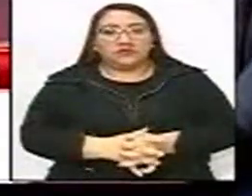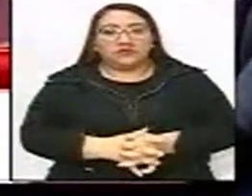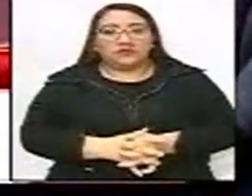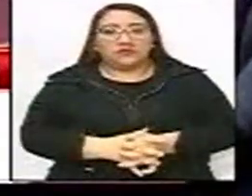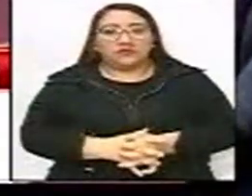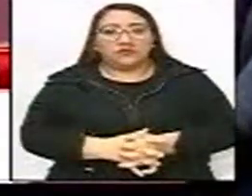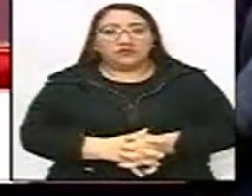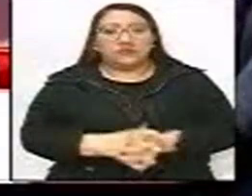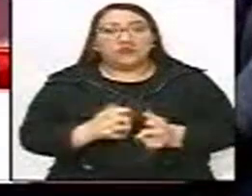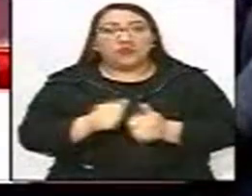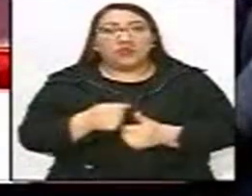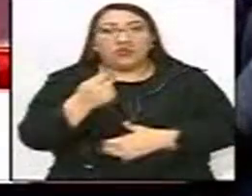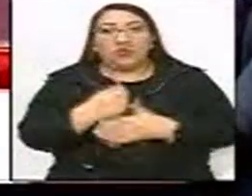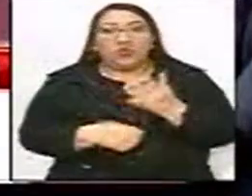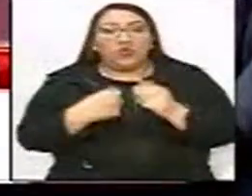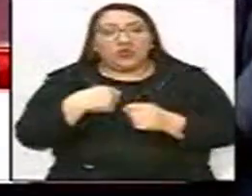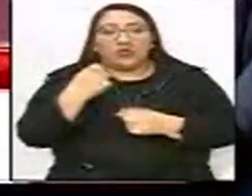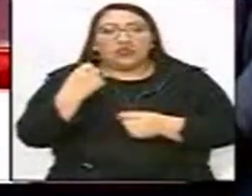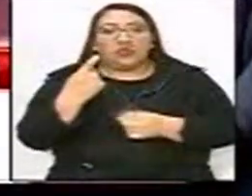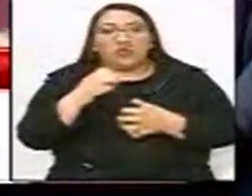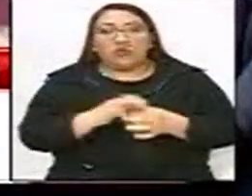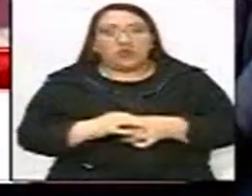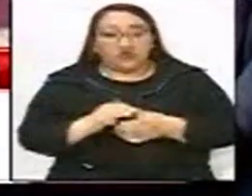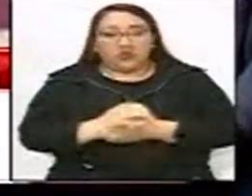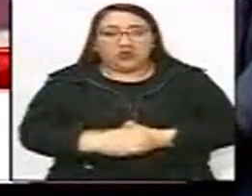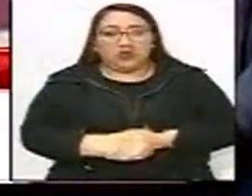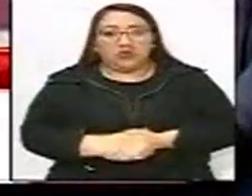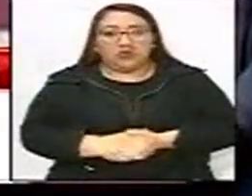ha impuesto y ha valorizado la ANSAT.